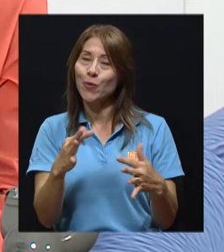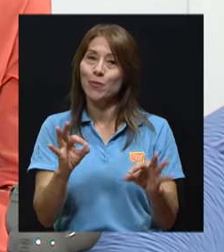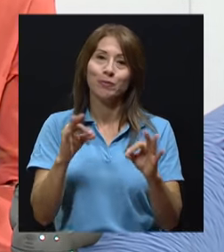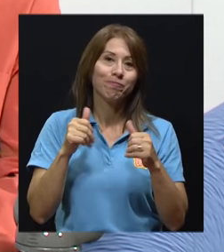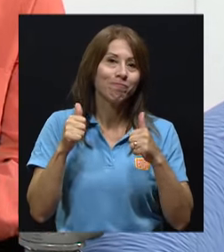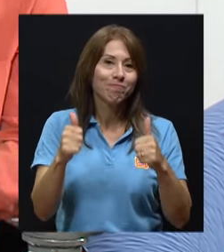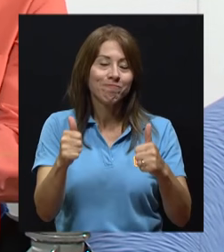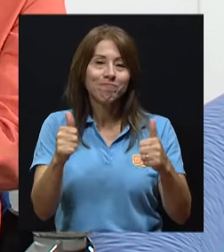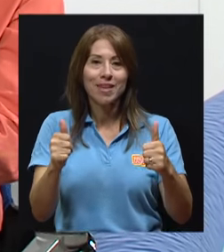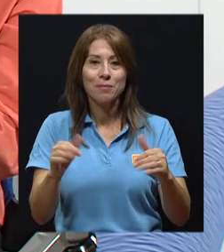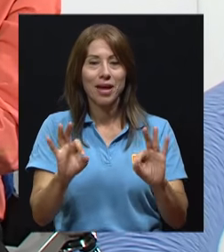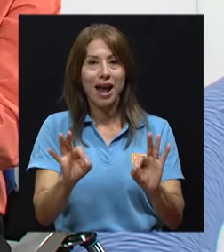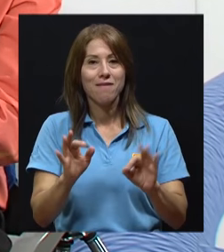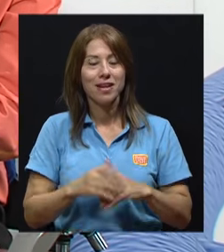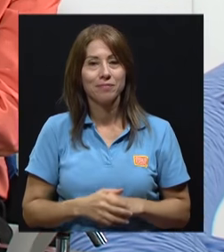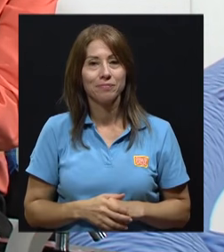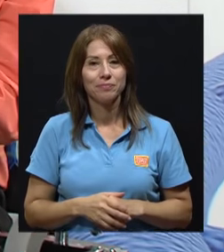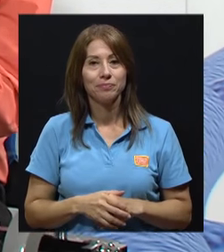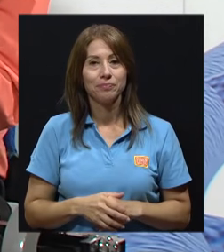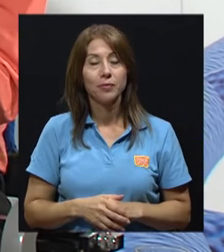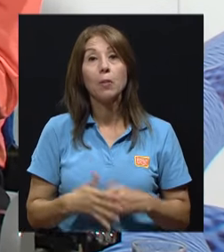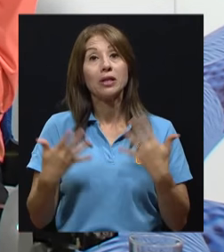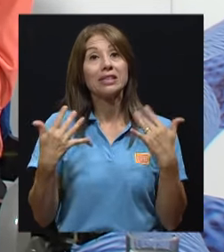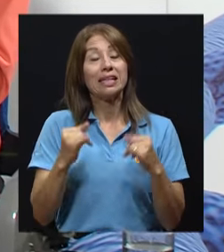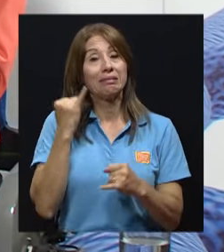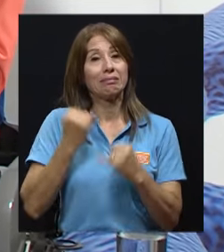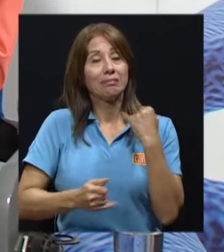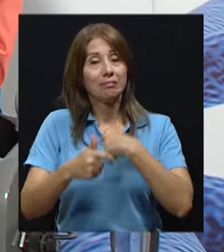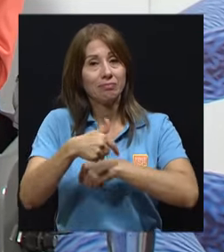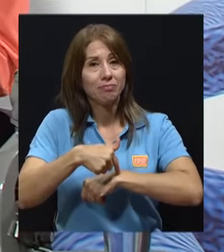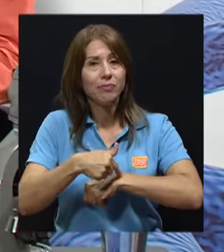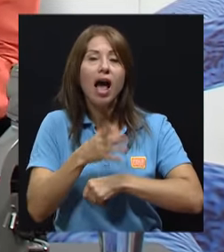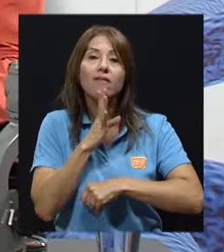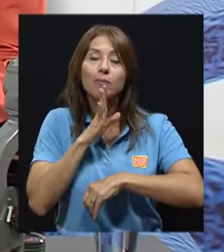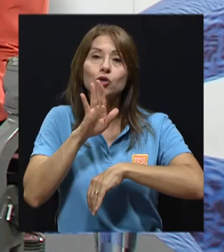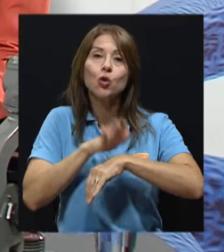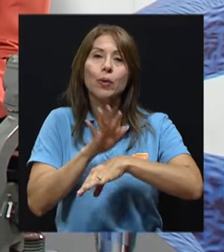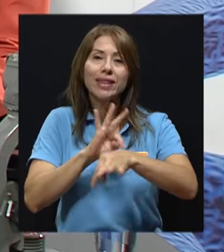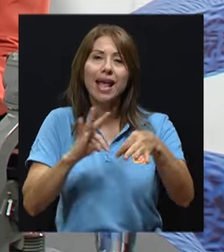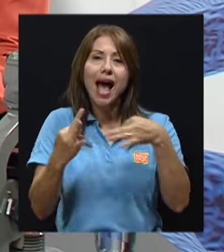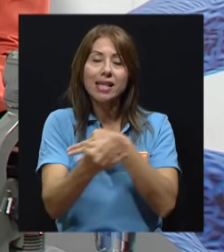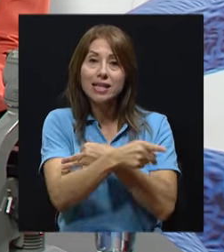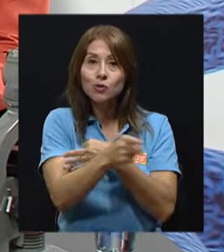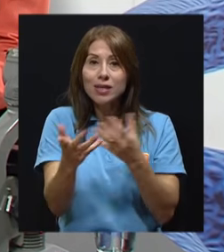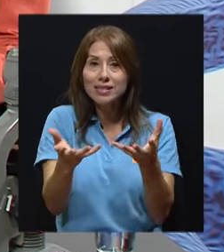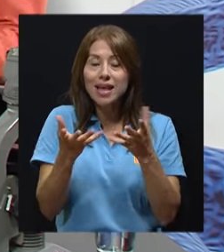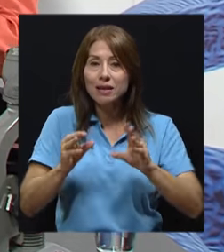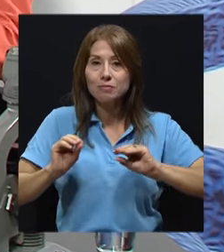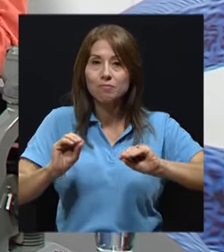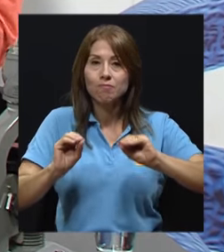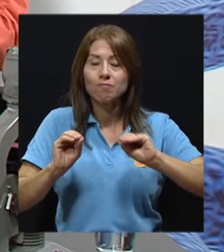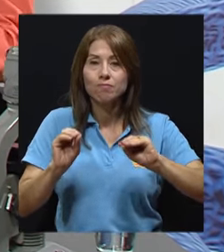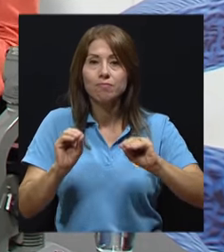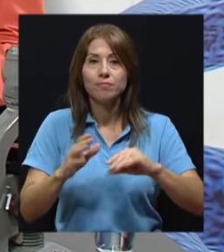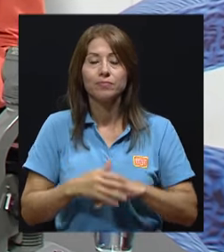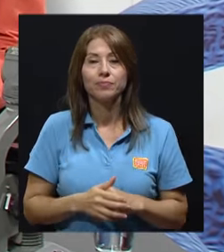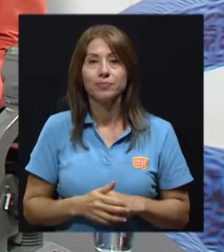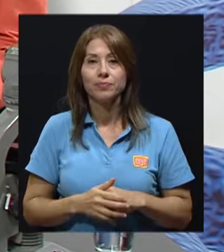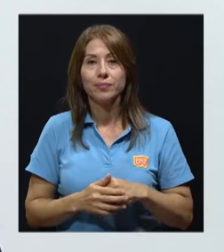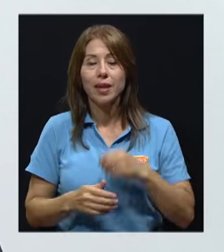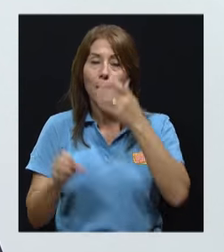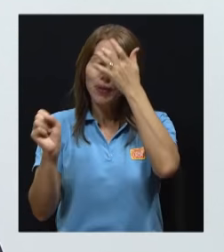impecable Eh ya ya se nos va el tiempo hablemos en en 30 segundos lo de los talleres que ustedes quieren desarrollar a propósito de toda esta